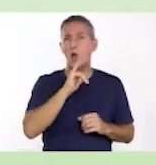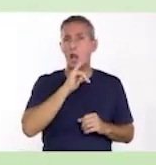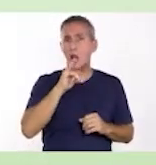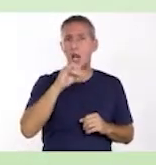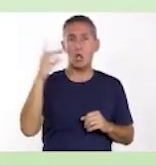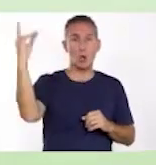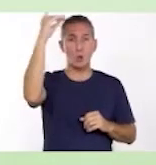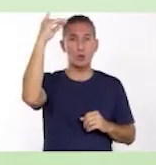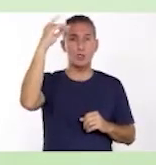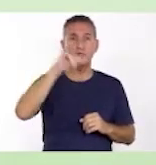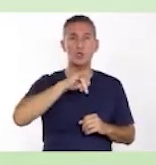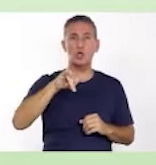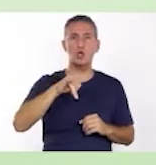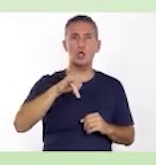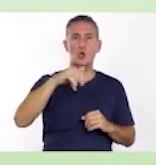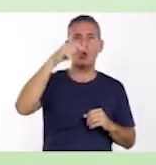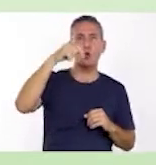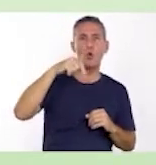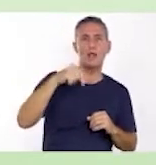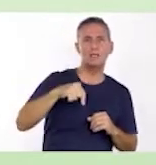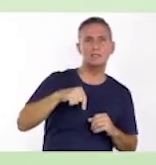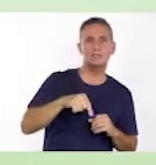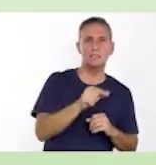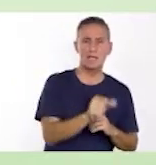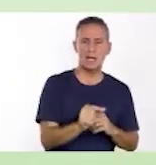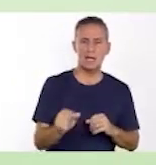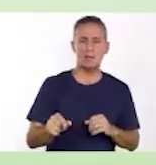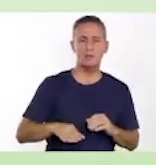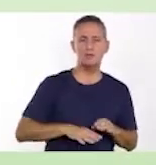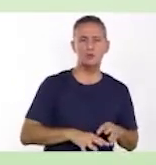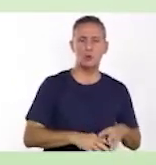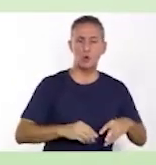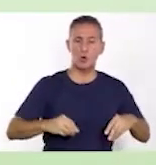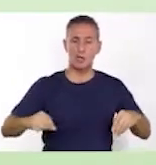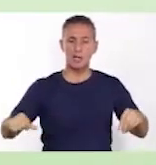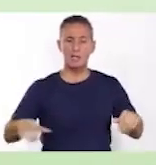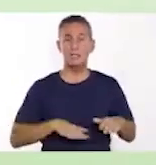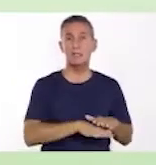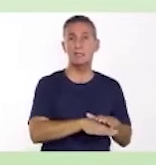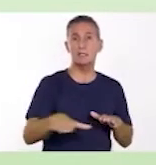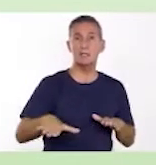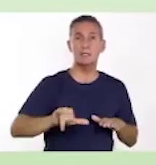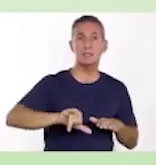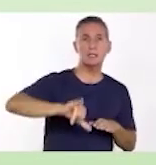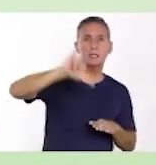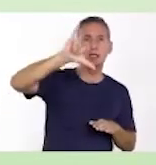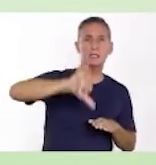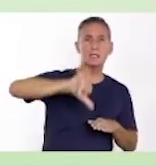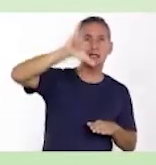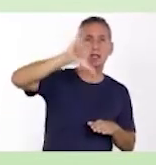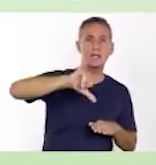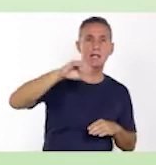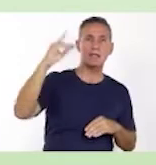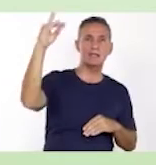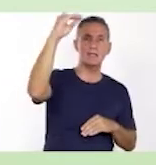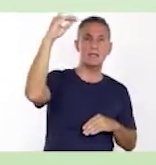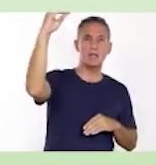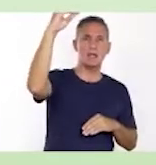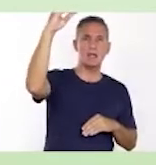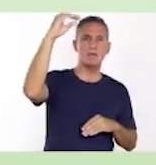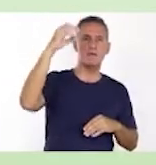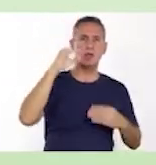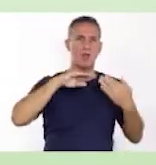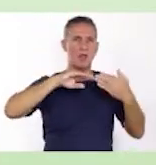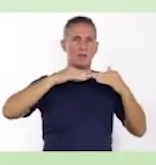igual que lo que está sucediendo en la tierra. Por eso dice que lo que ocurre en el plano divino, estas